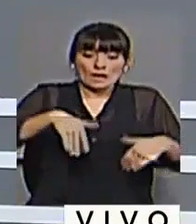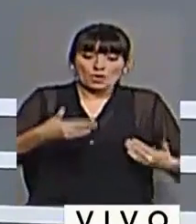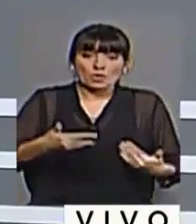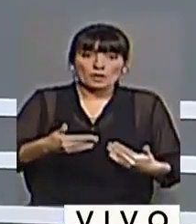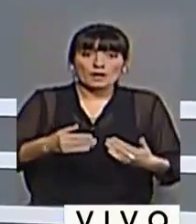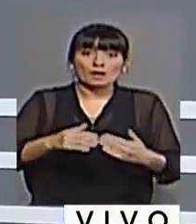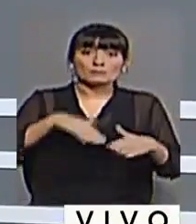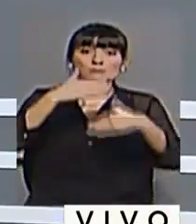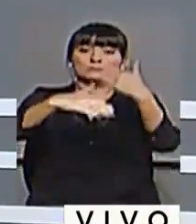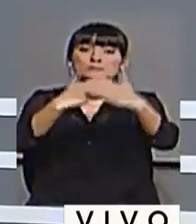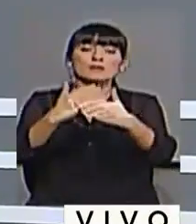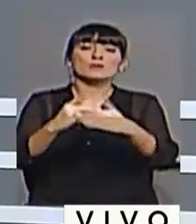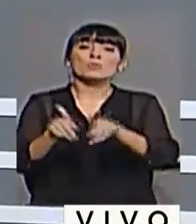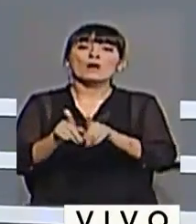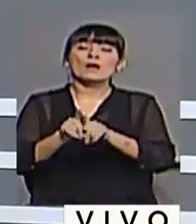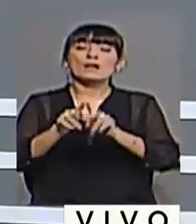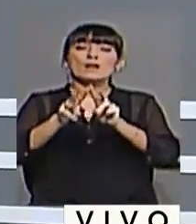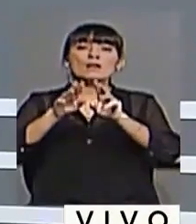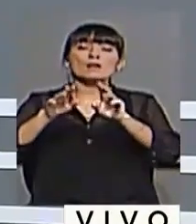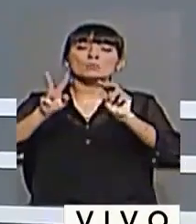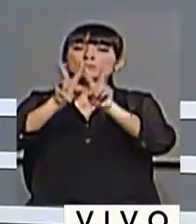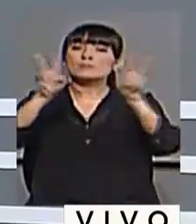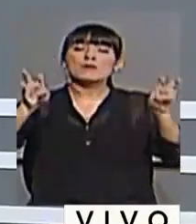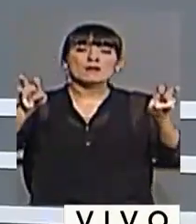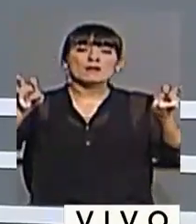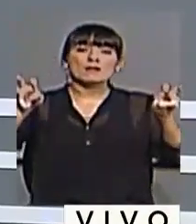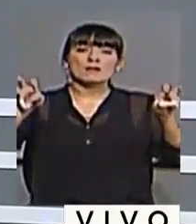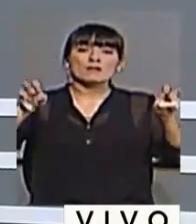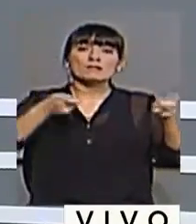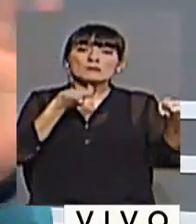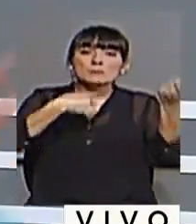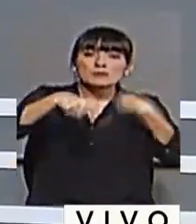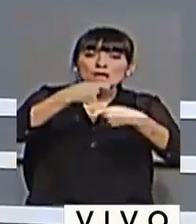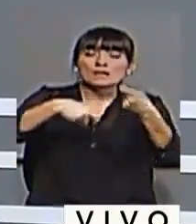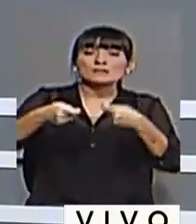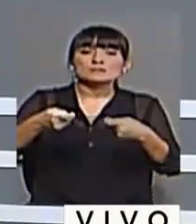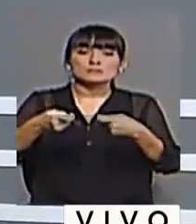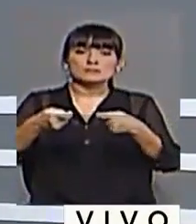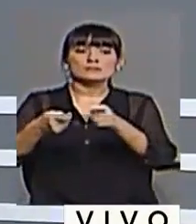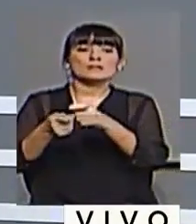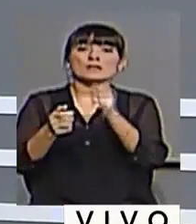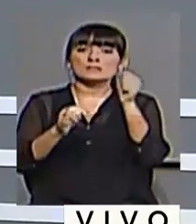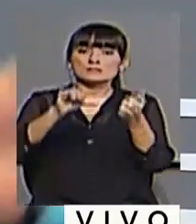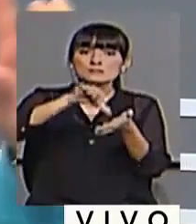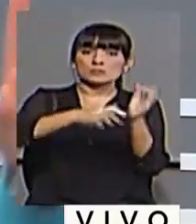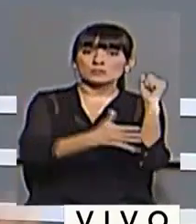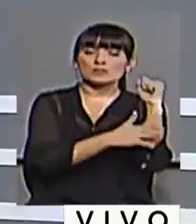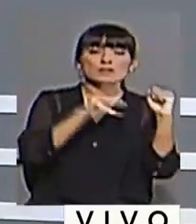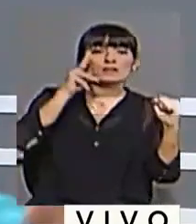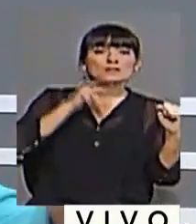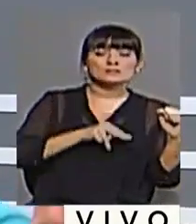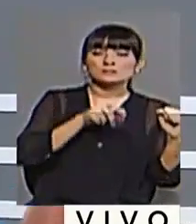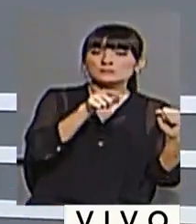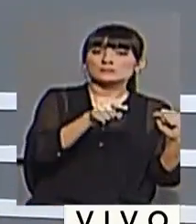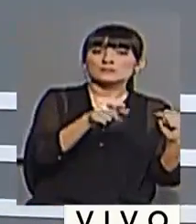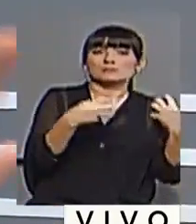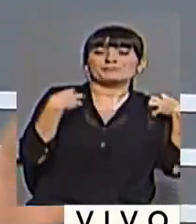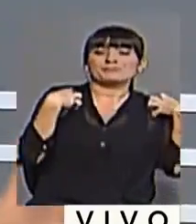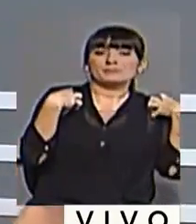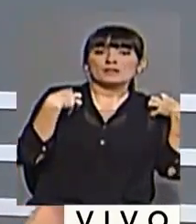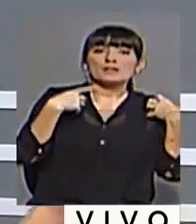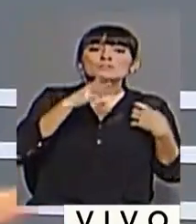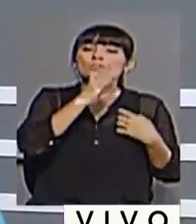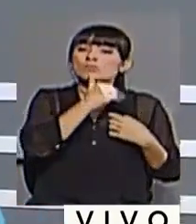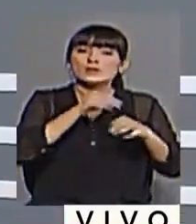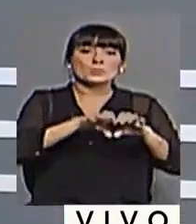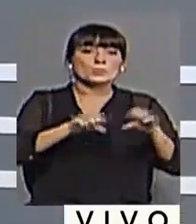ola mercantilista e individualista que no ha sido aquilatada por la centroizquierda. Eso es lo que significa no tener acuerdo parlamentario. Y segundo,